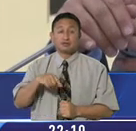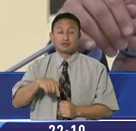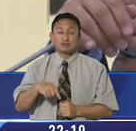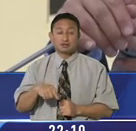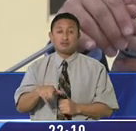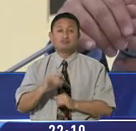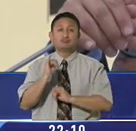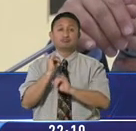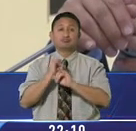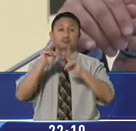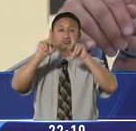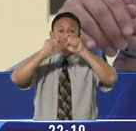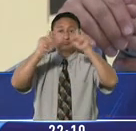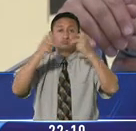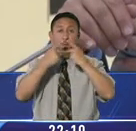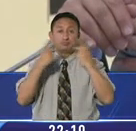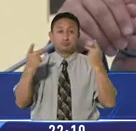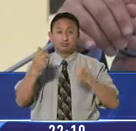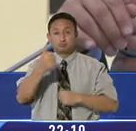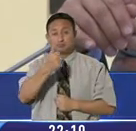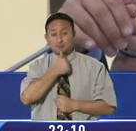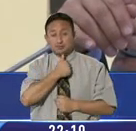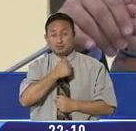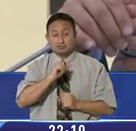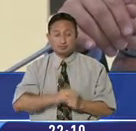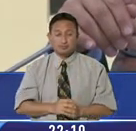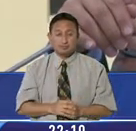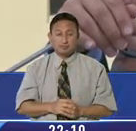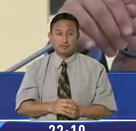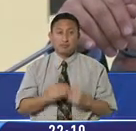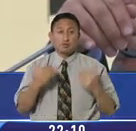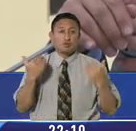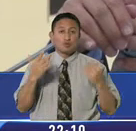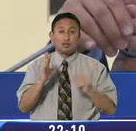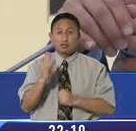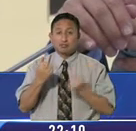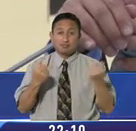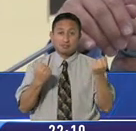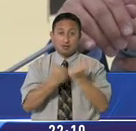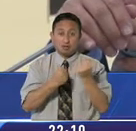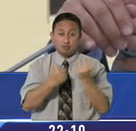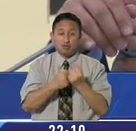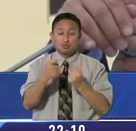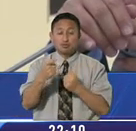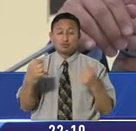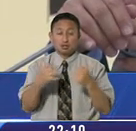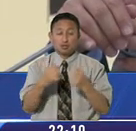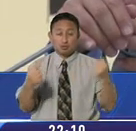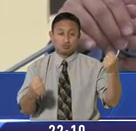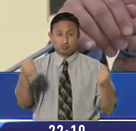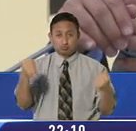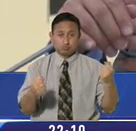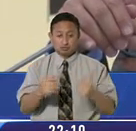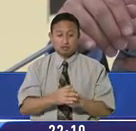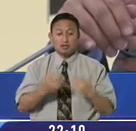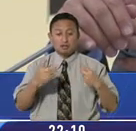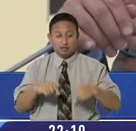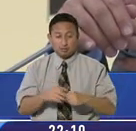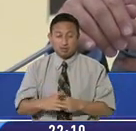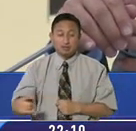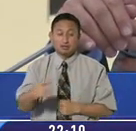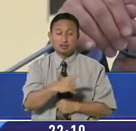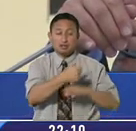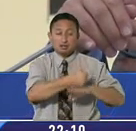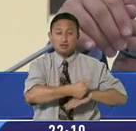instituciones, empresa privada, que cualquier apoyo de maquinaria también lo canalicen